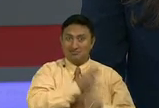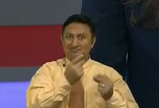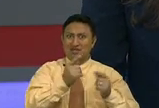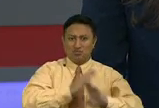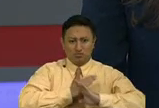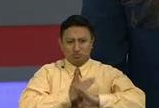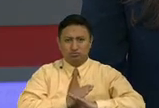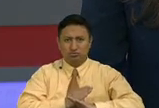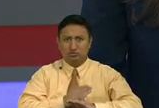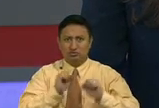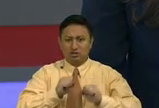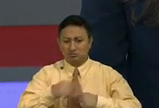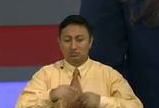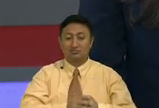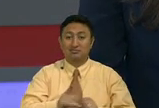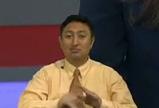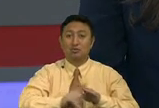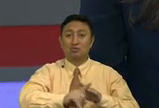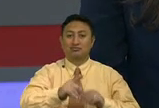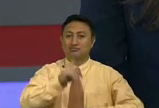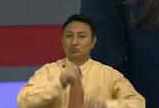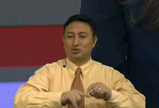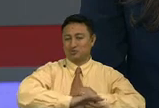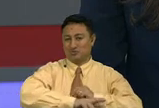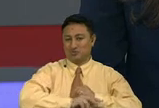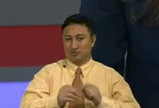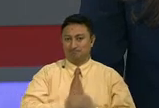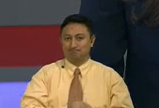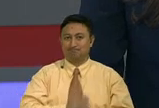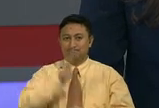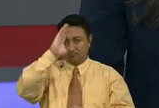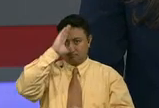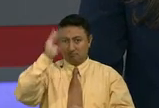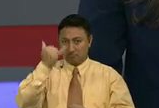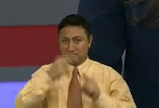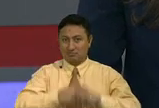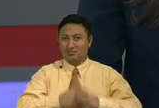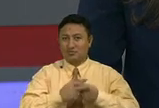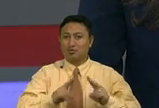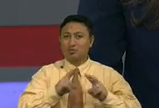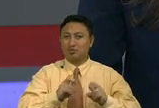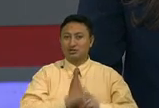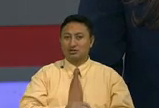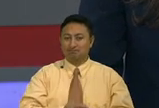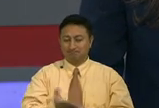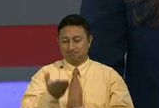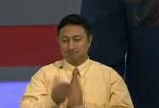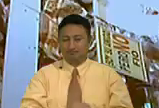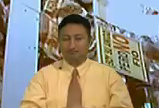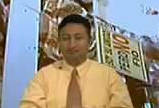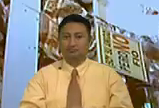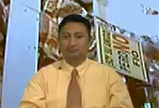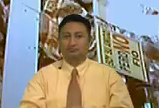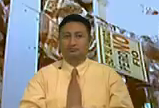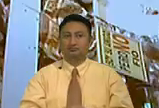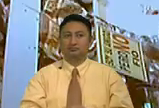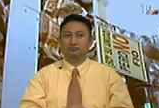que se enfrentaron a los sospechosos, no lograron su cometido. La policía inició con las investigaciones de este hecho.